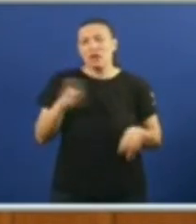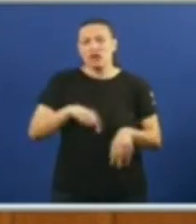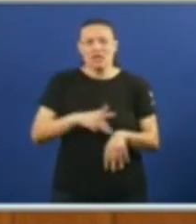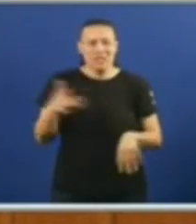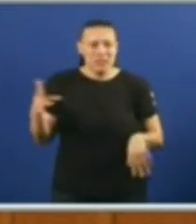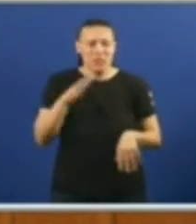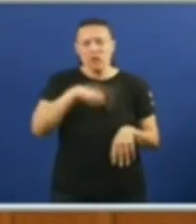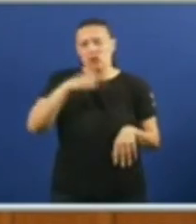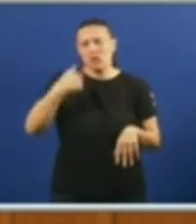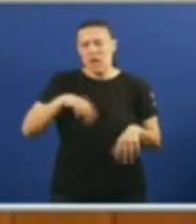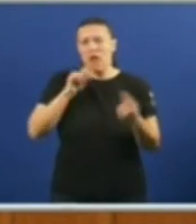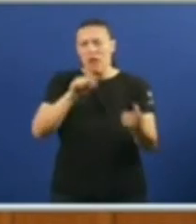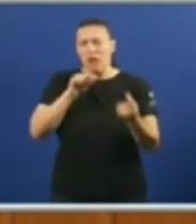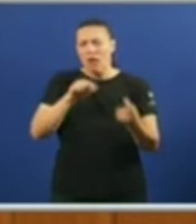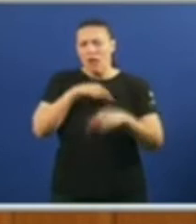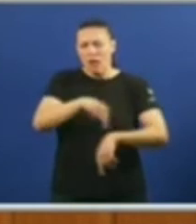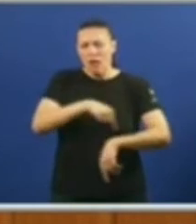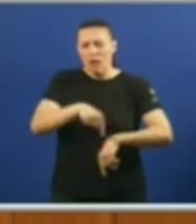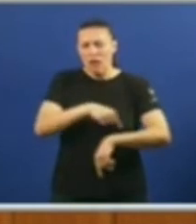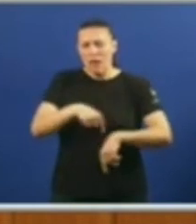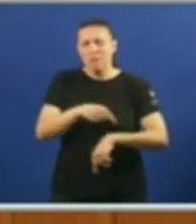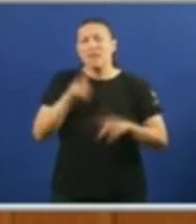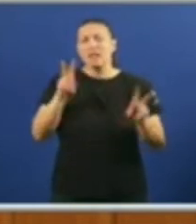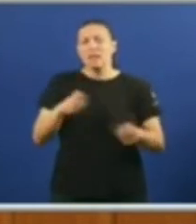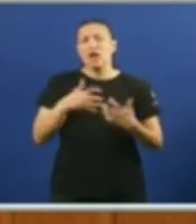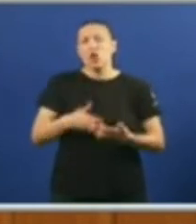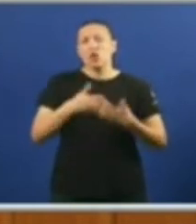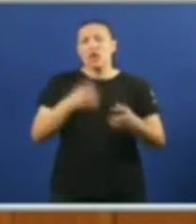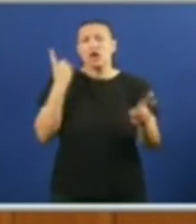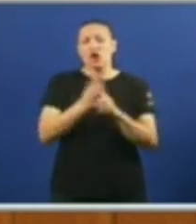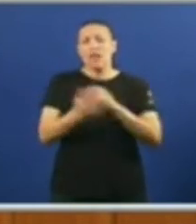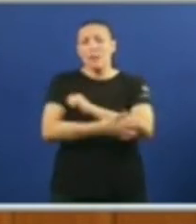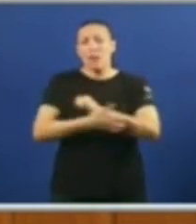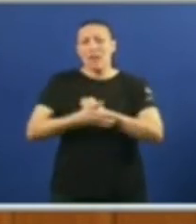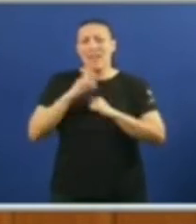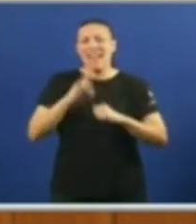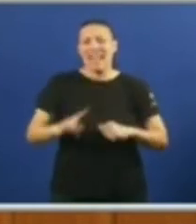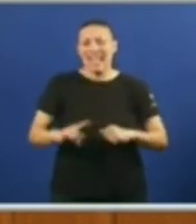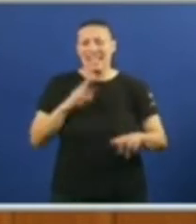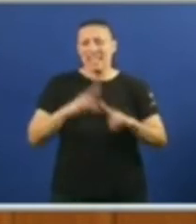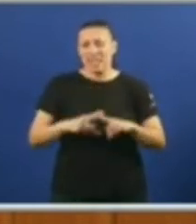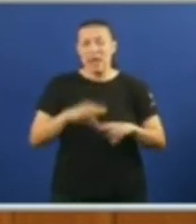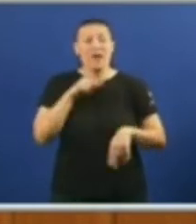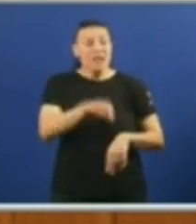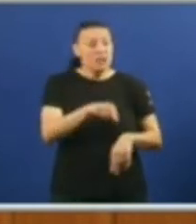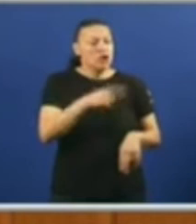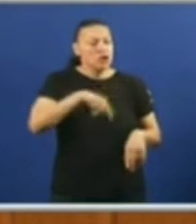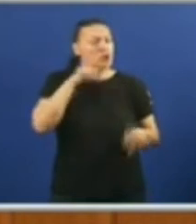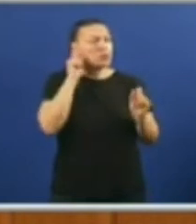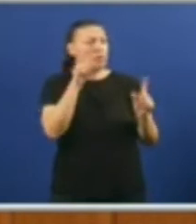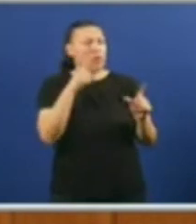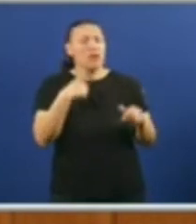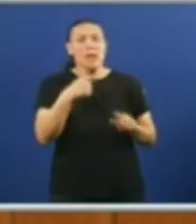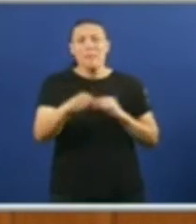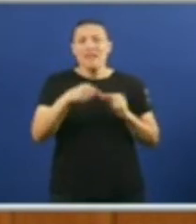profundos, por lo menos moito debate neste Parlamento, como é a loita contra a pobreza enerxética. Nós estamos vendo como as